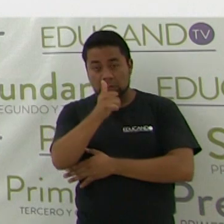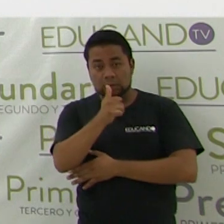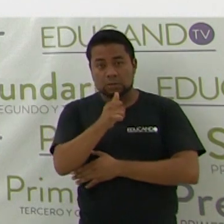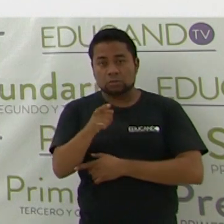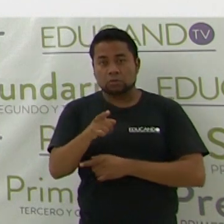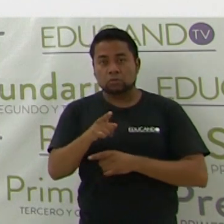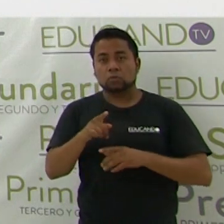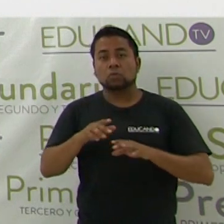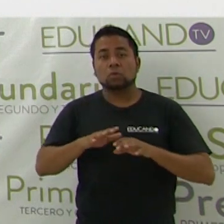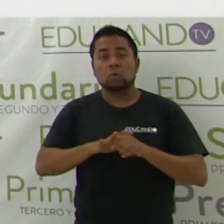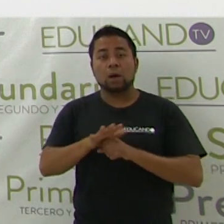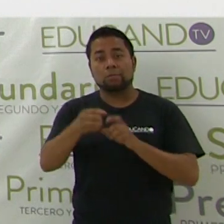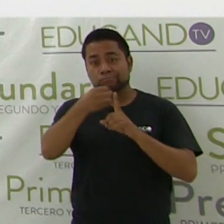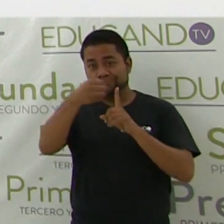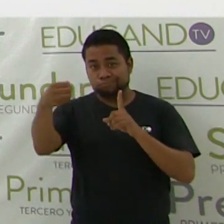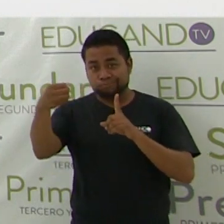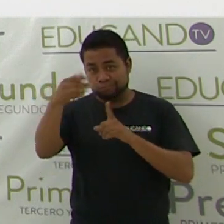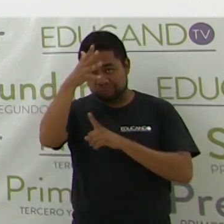su estructura?